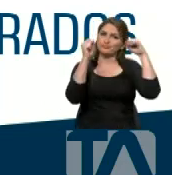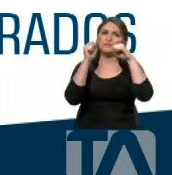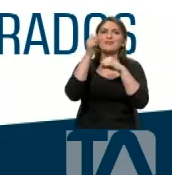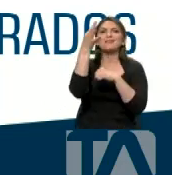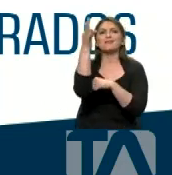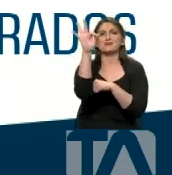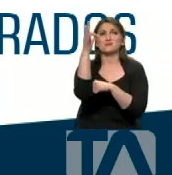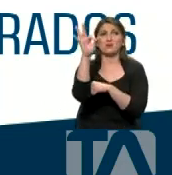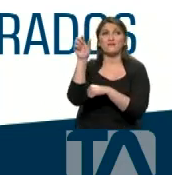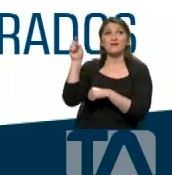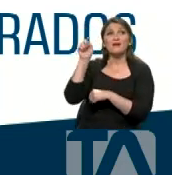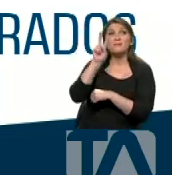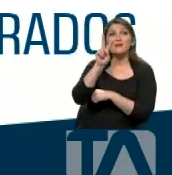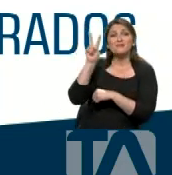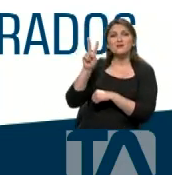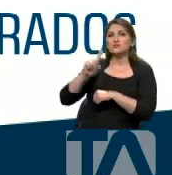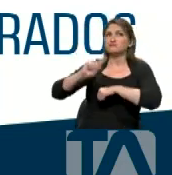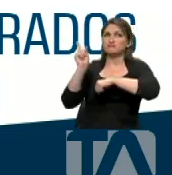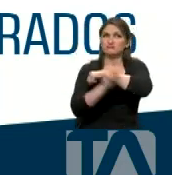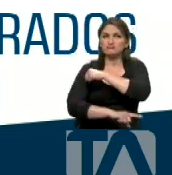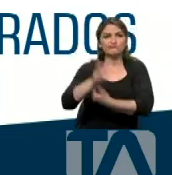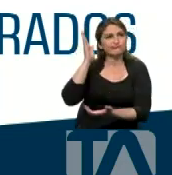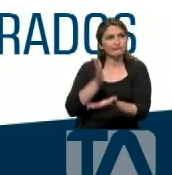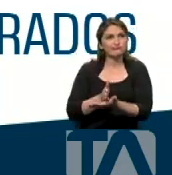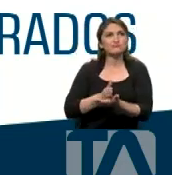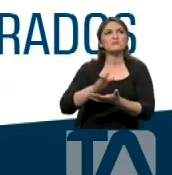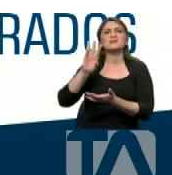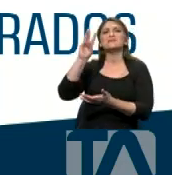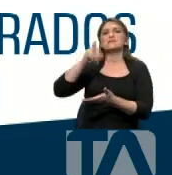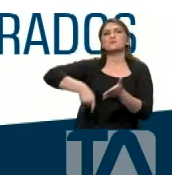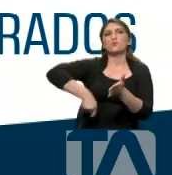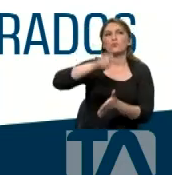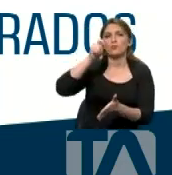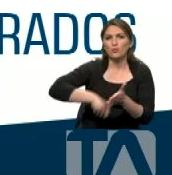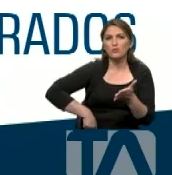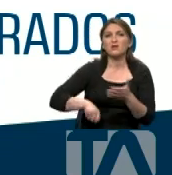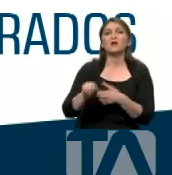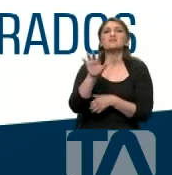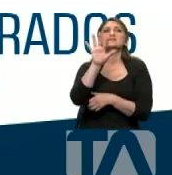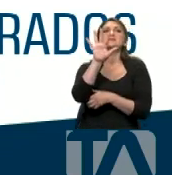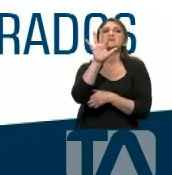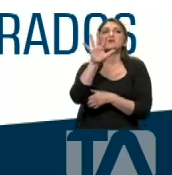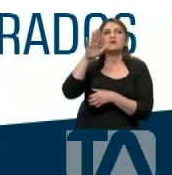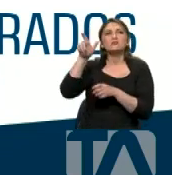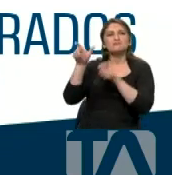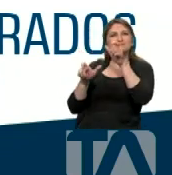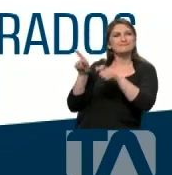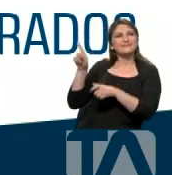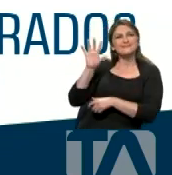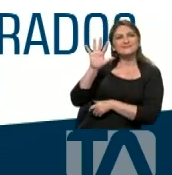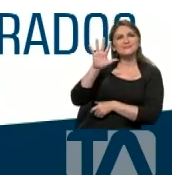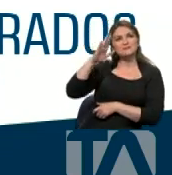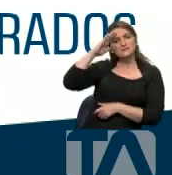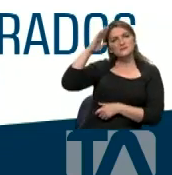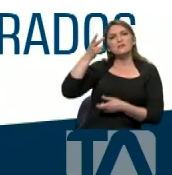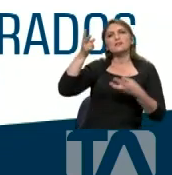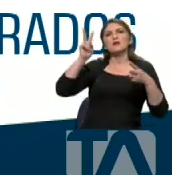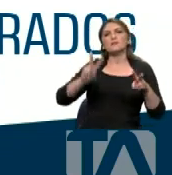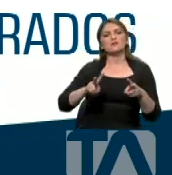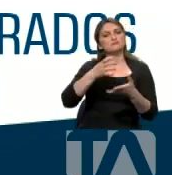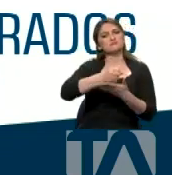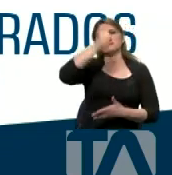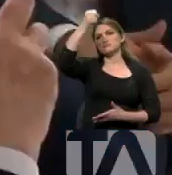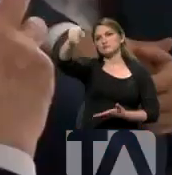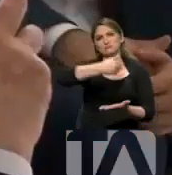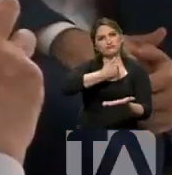suspendidos, mientras que 6 han recibido multas. En esta lista también constan 5 agentes fiscales a nivel nacional que han sido